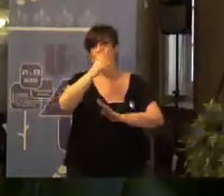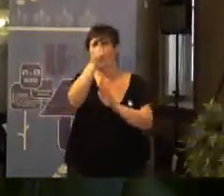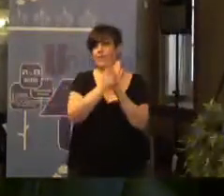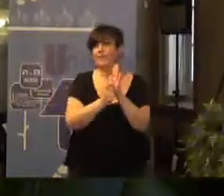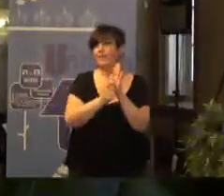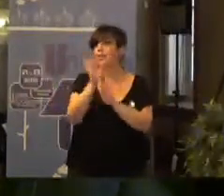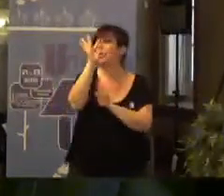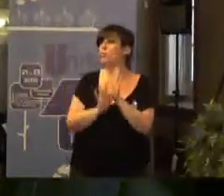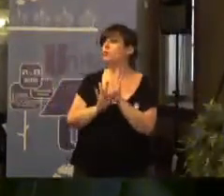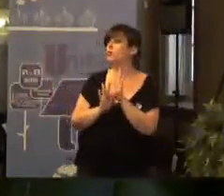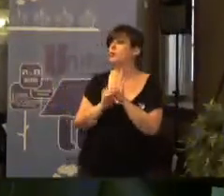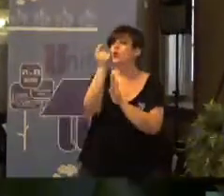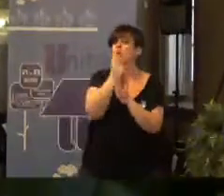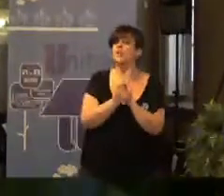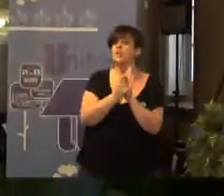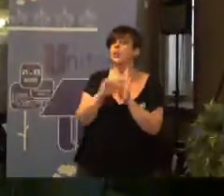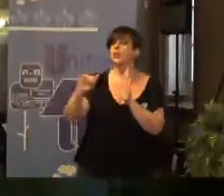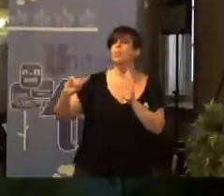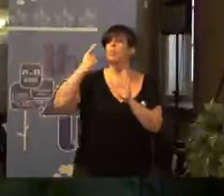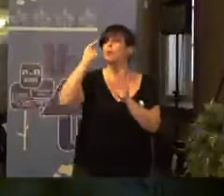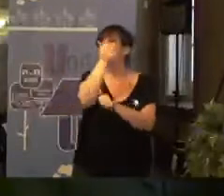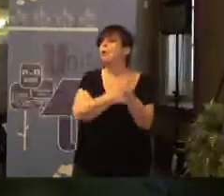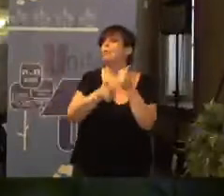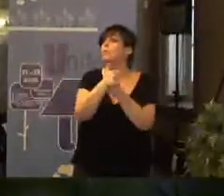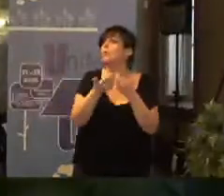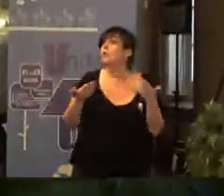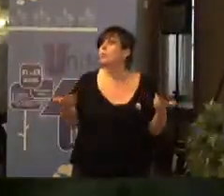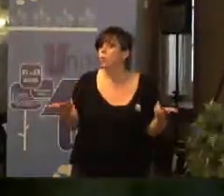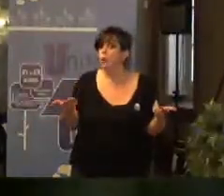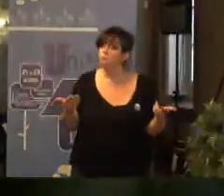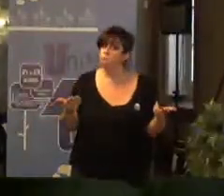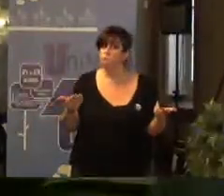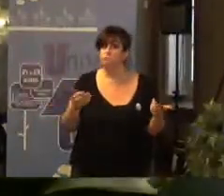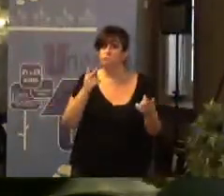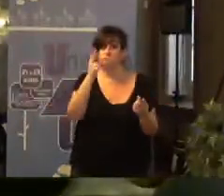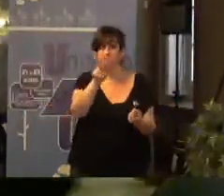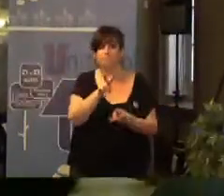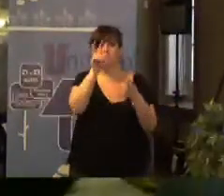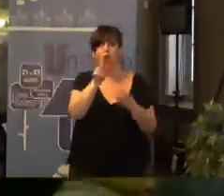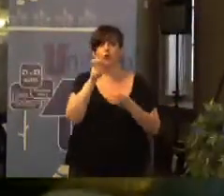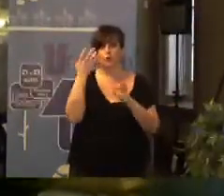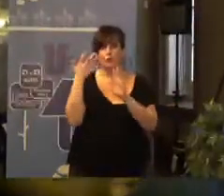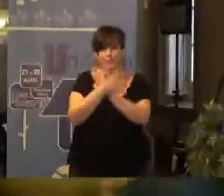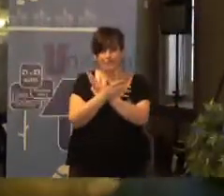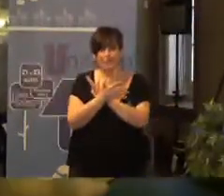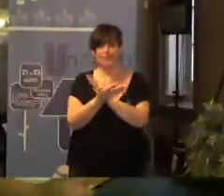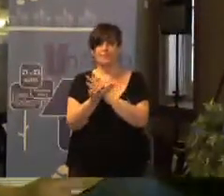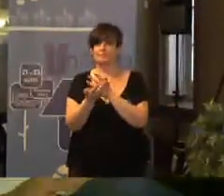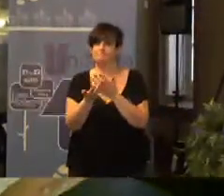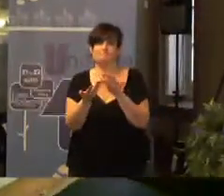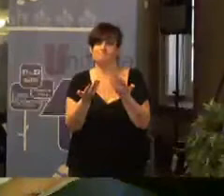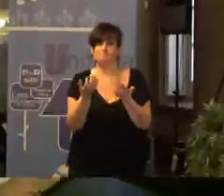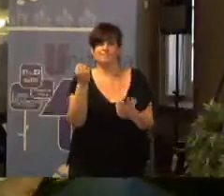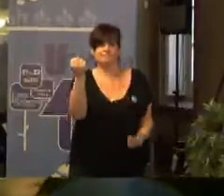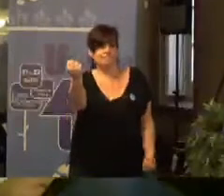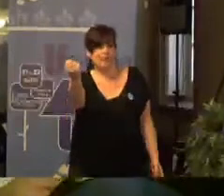orzamentos primeiro tens que atender os buratos negros creados pola plutocracia financiera, non estás cumplindo aquilo da soberanía que ten